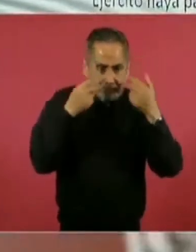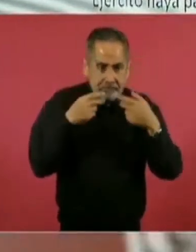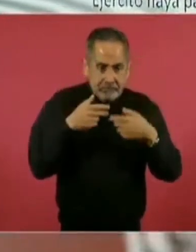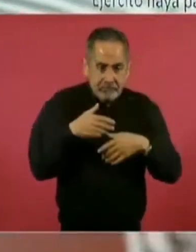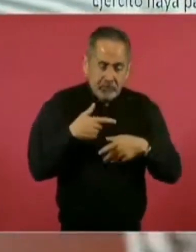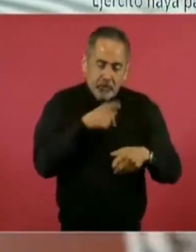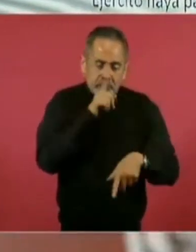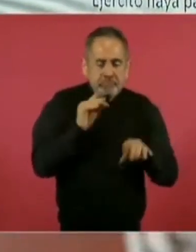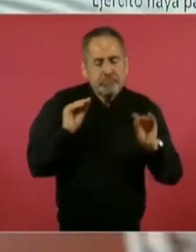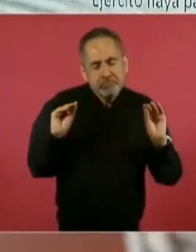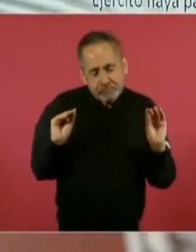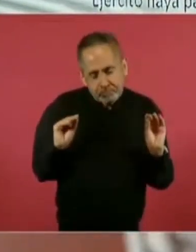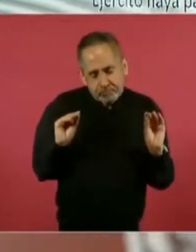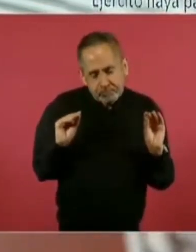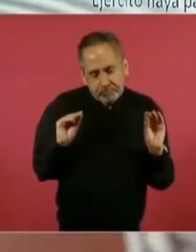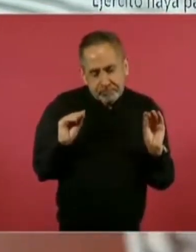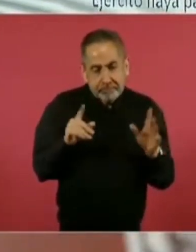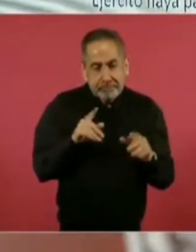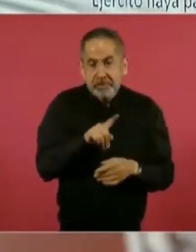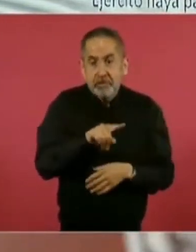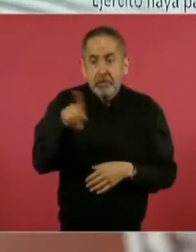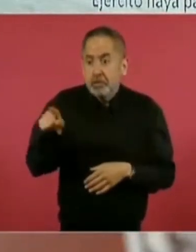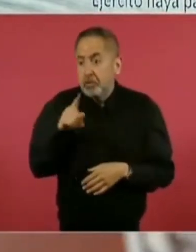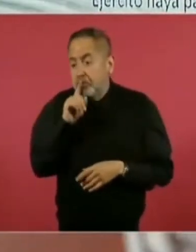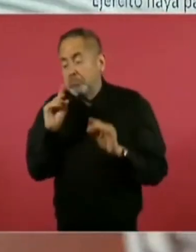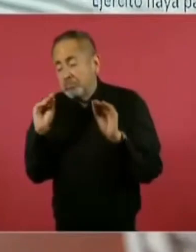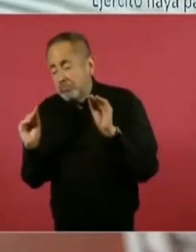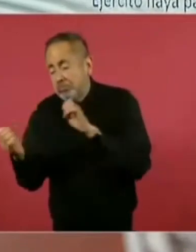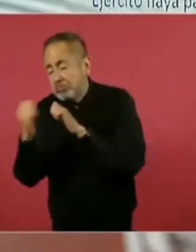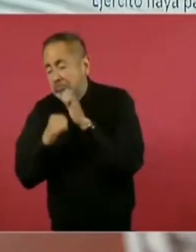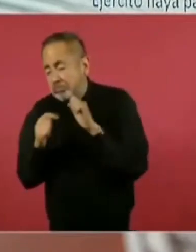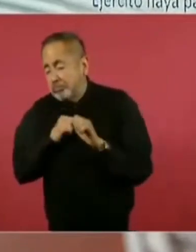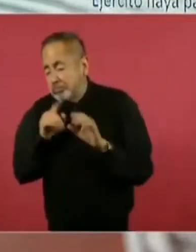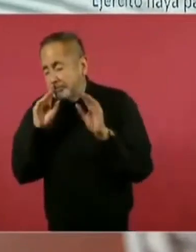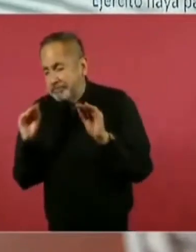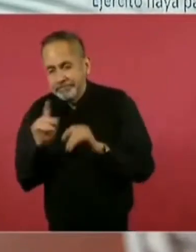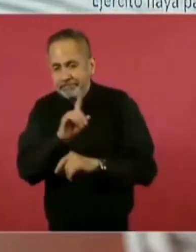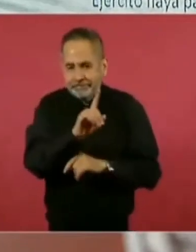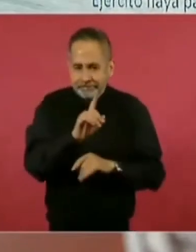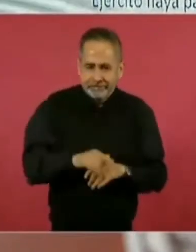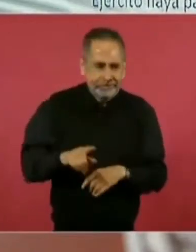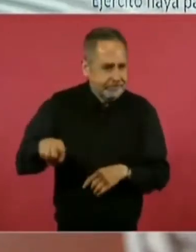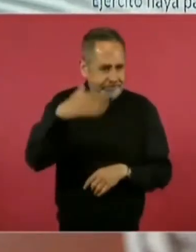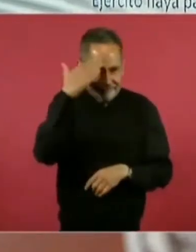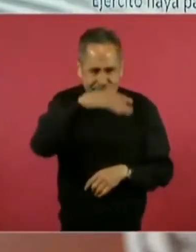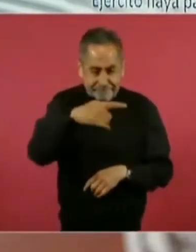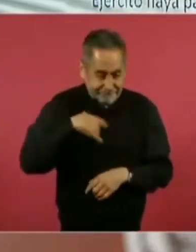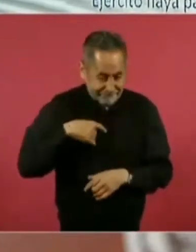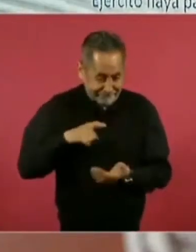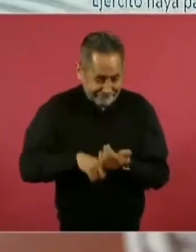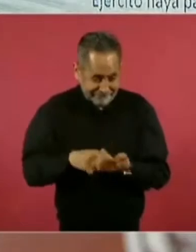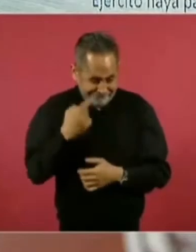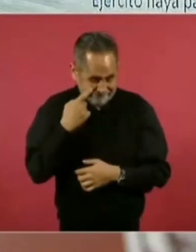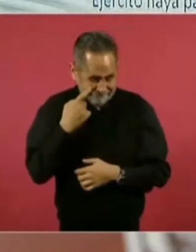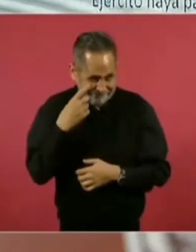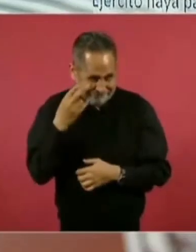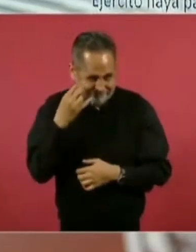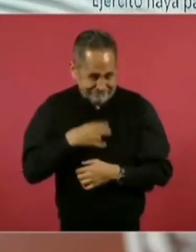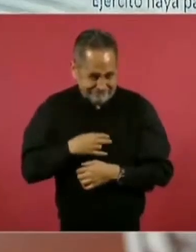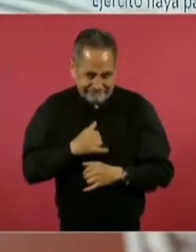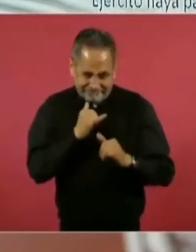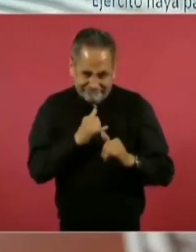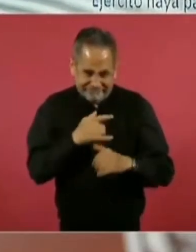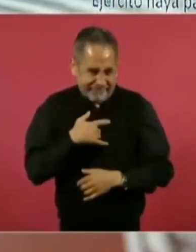me toma el pelo, no me dejo. Y eso lo saben bien todos, y sobre todo mis